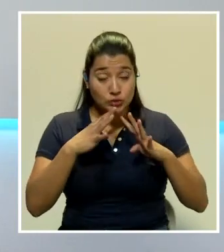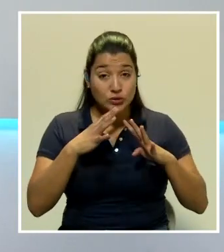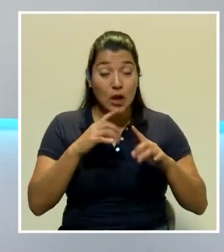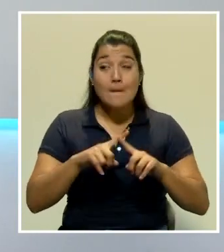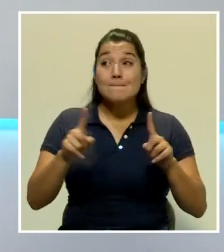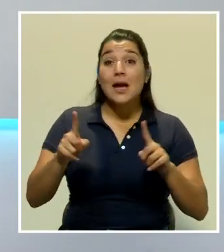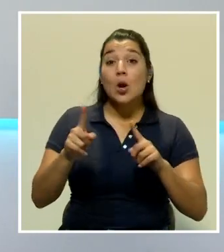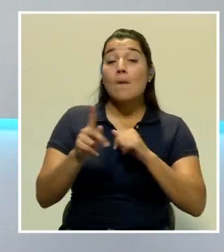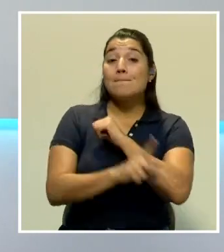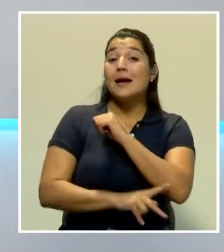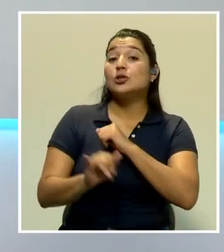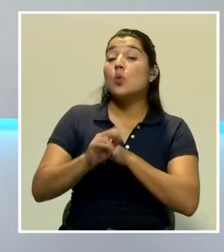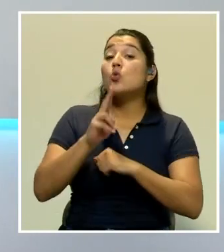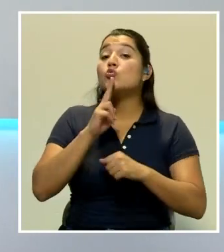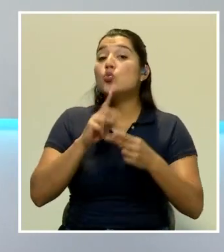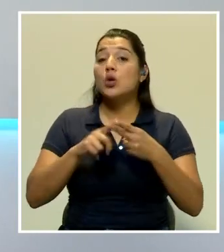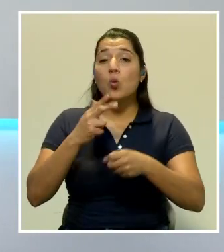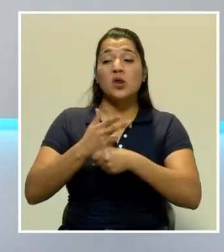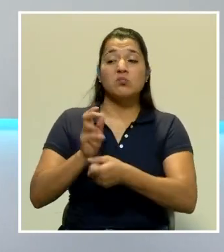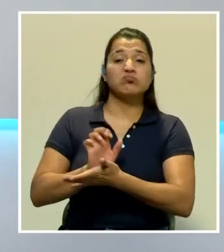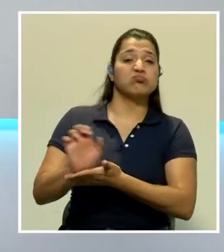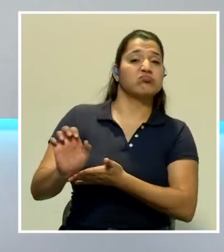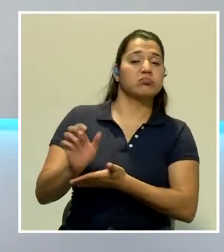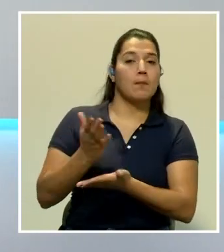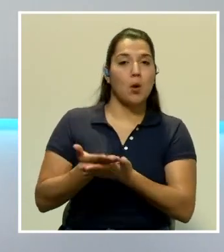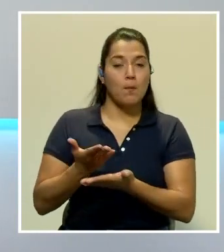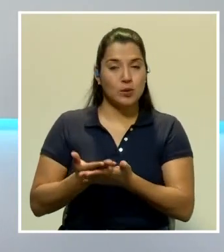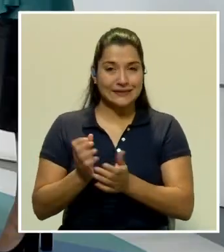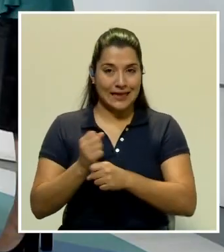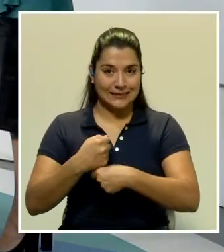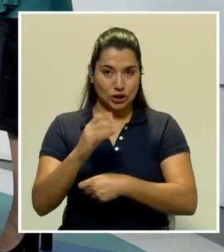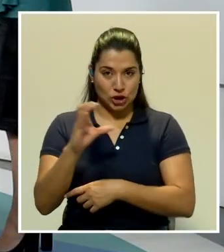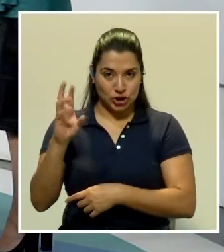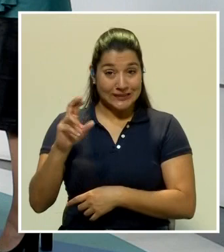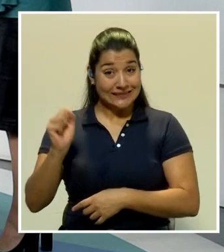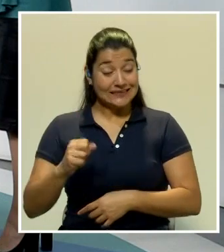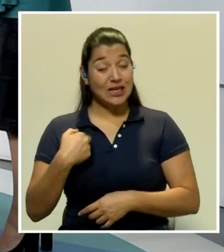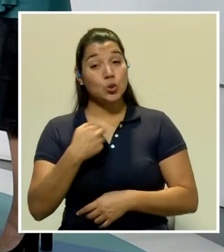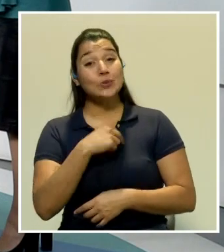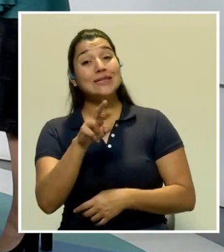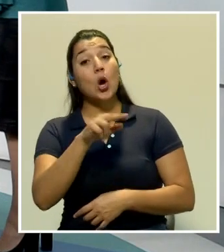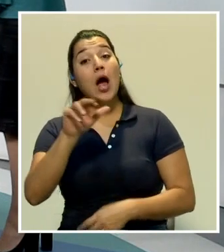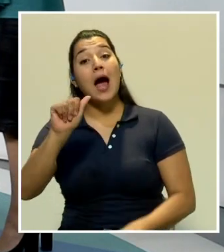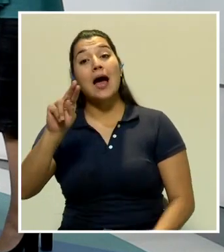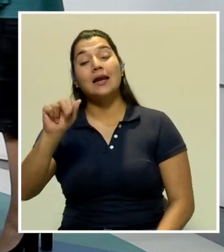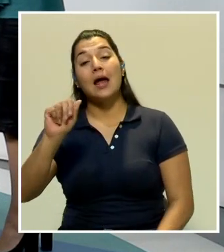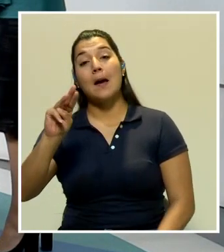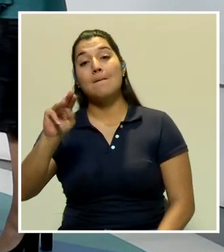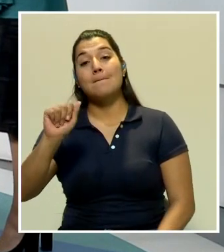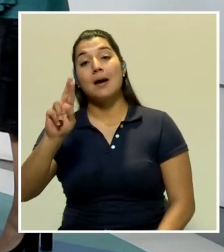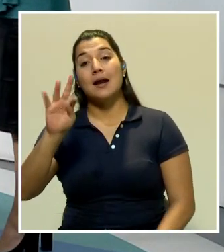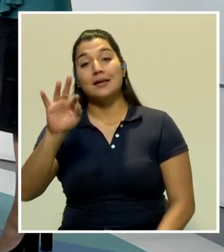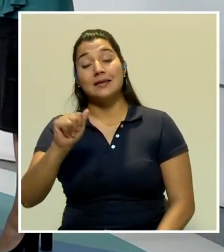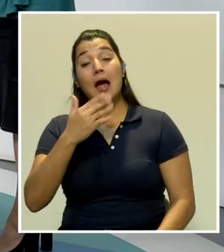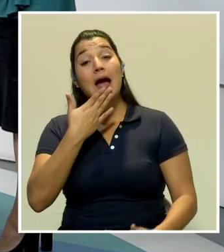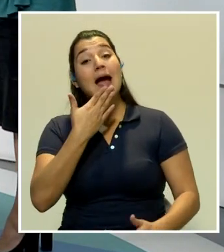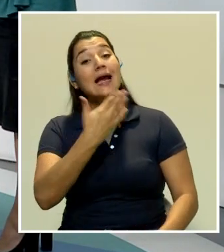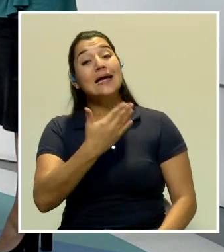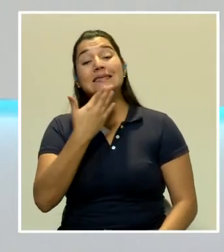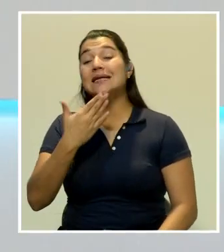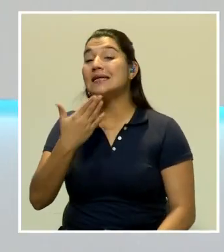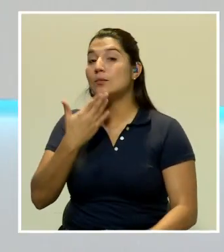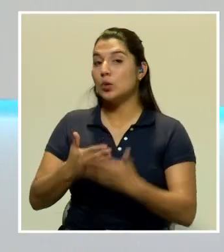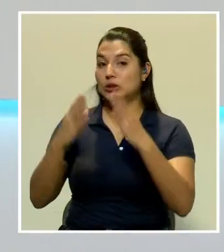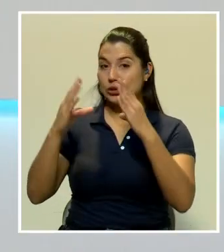y Guatemala ya han rechazado la propuesta de Costa Rica. Así es. Nuestra compañera Ana Marta Arce, muchísimas gracias. Gracias, buenas